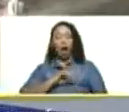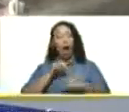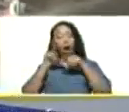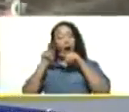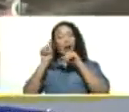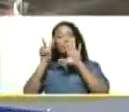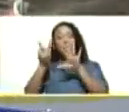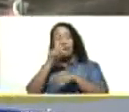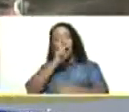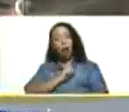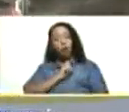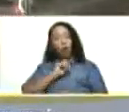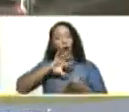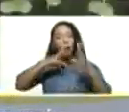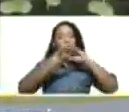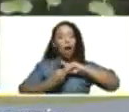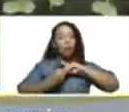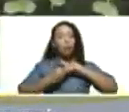la revolución.